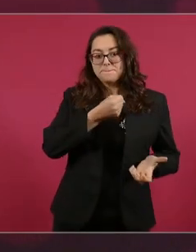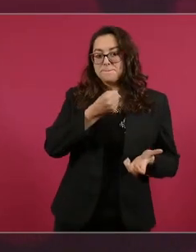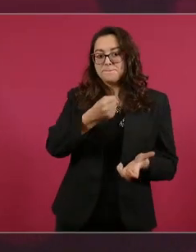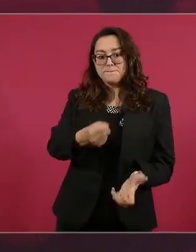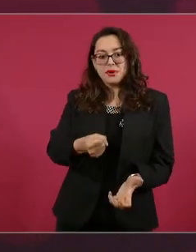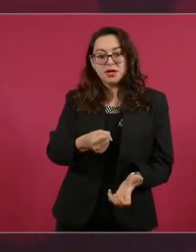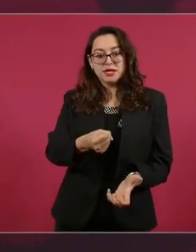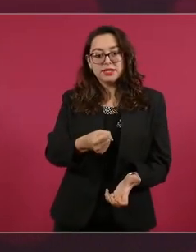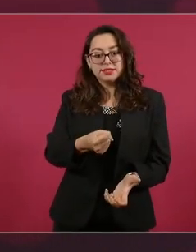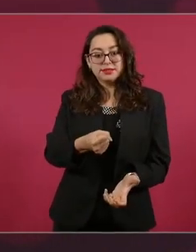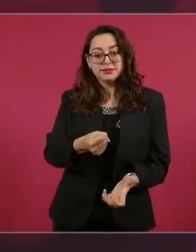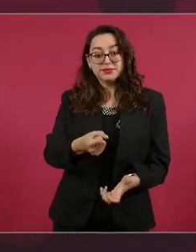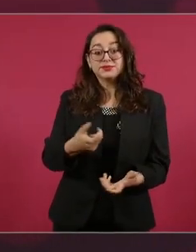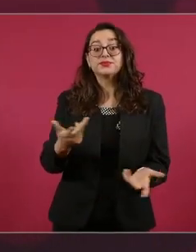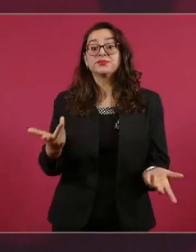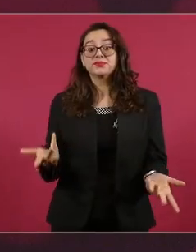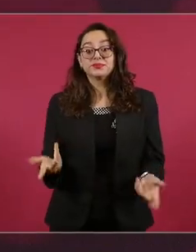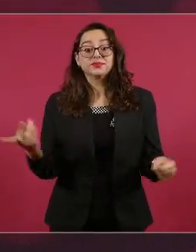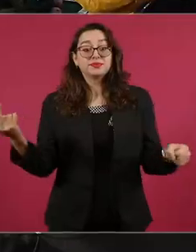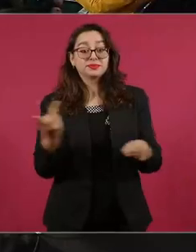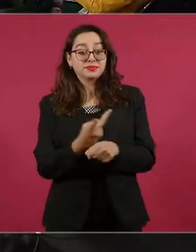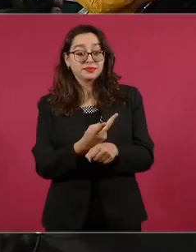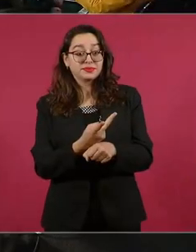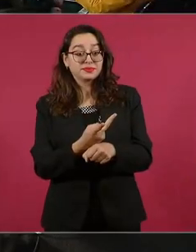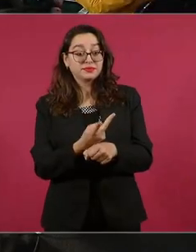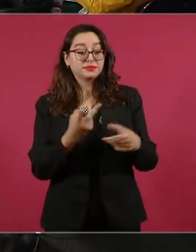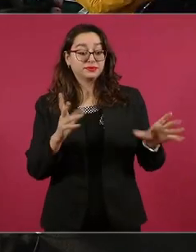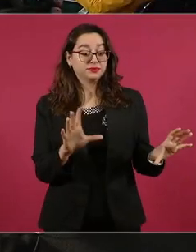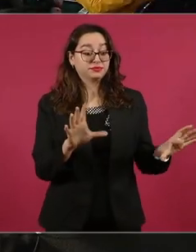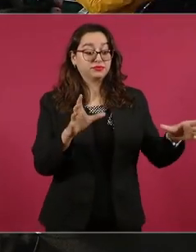Entonces, el bloque conservador